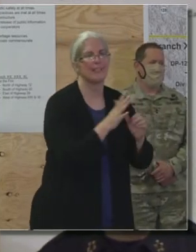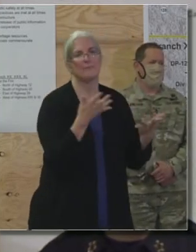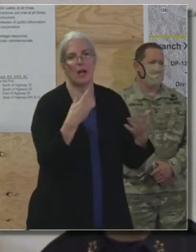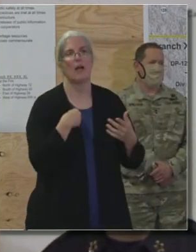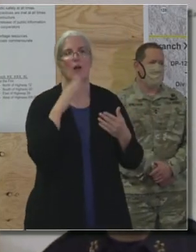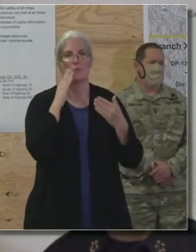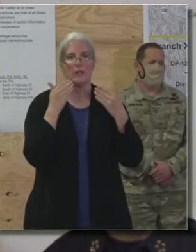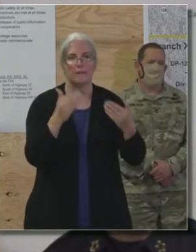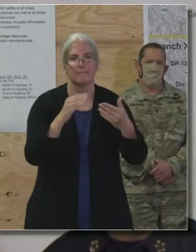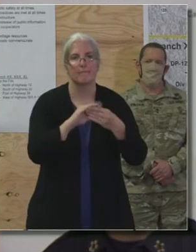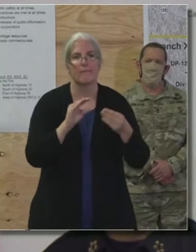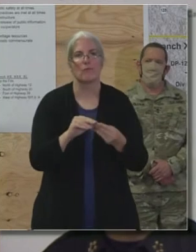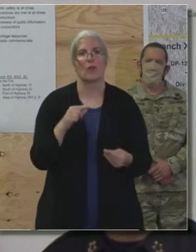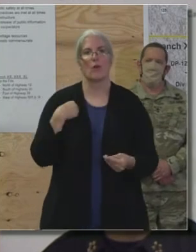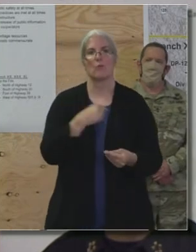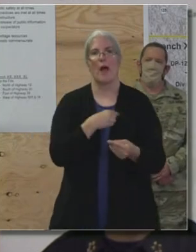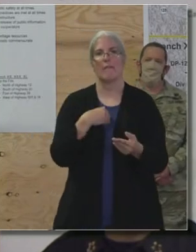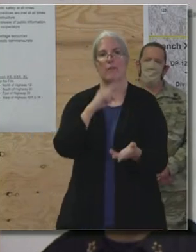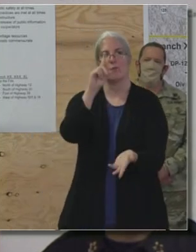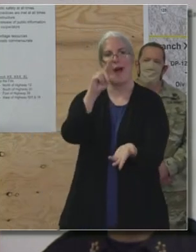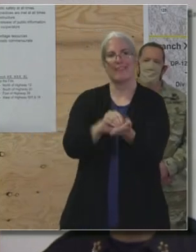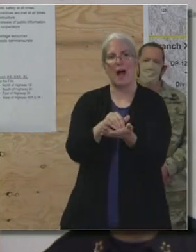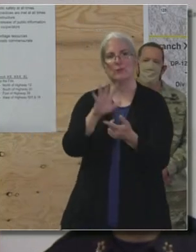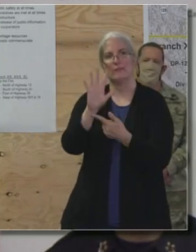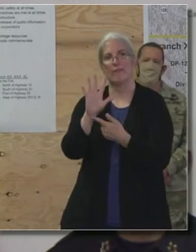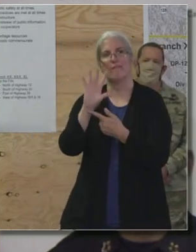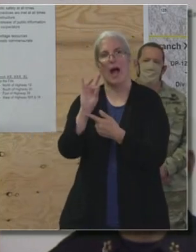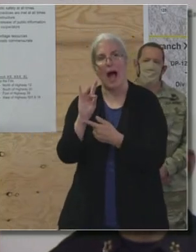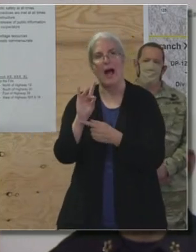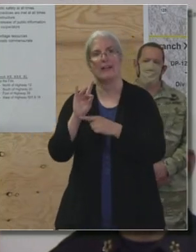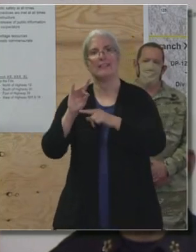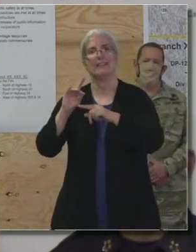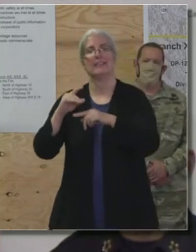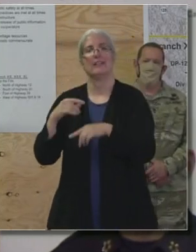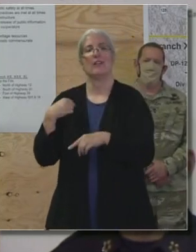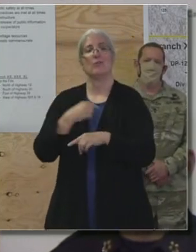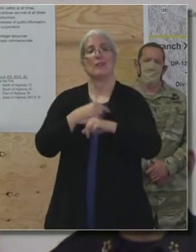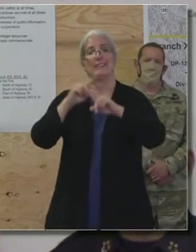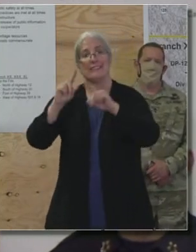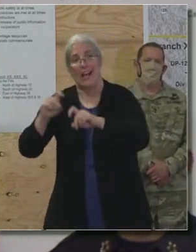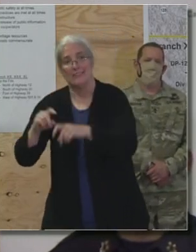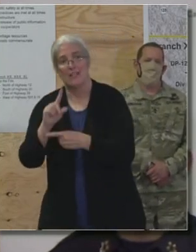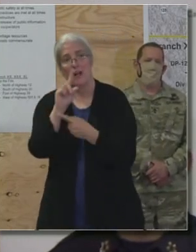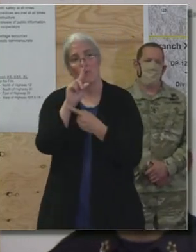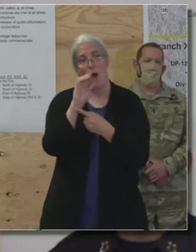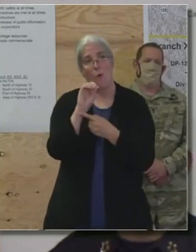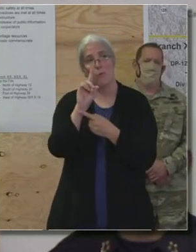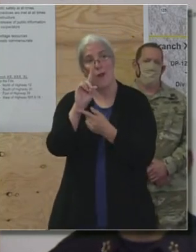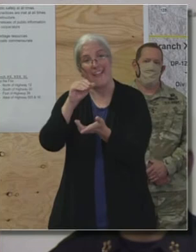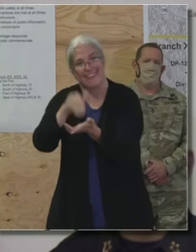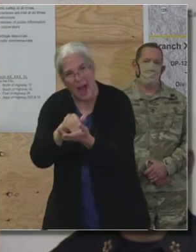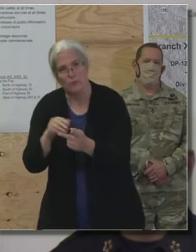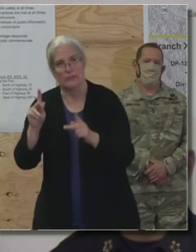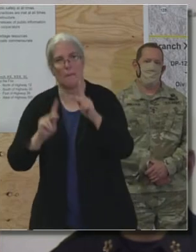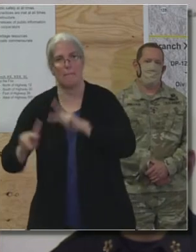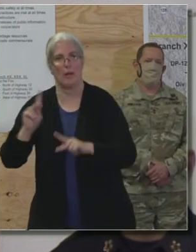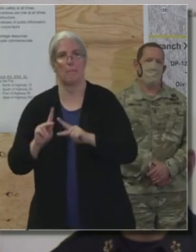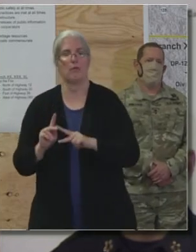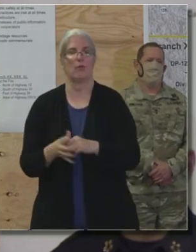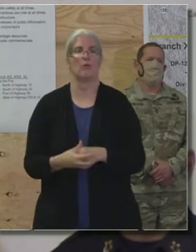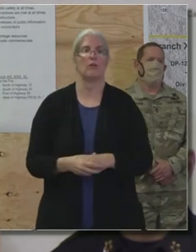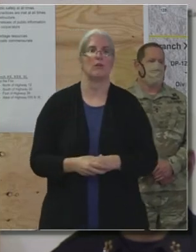158 nuevos casos positivos en california probamos como a ciento mil personas el índice de positividad está